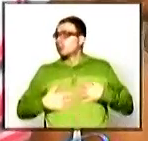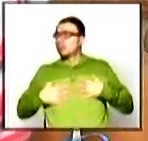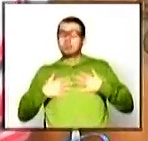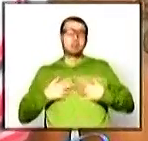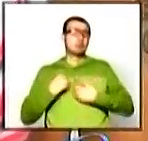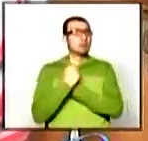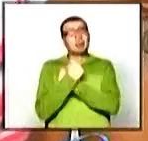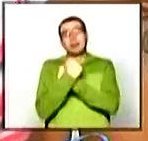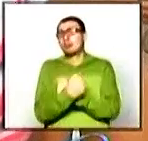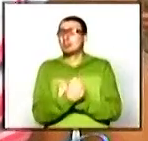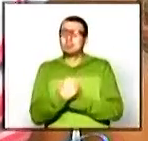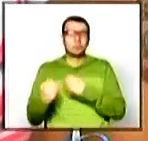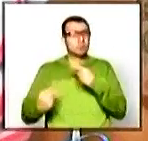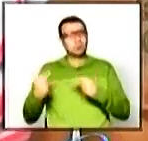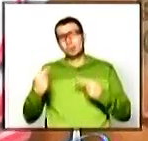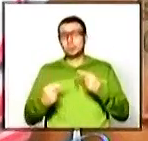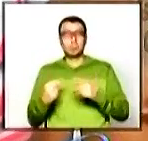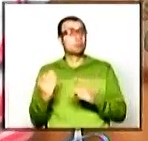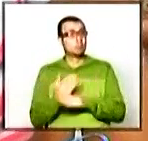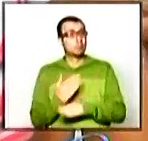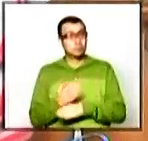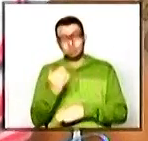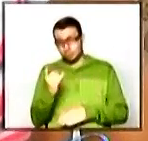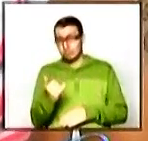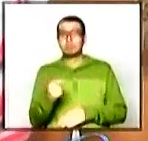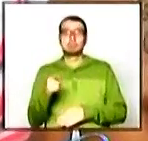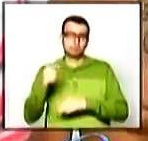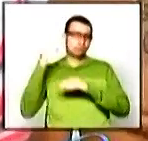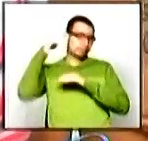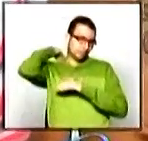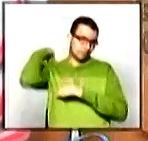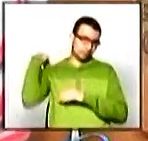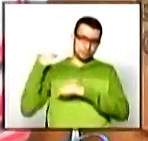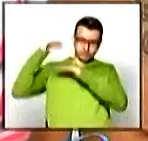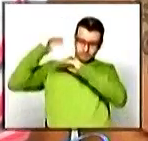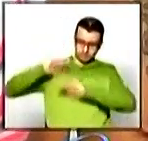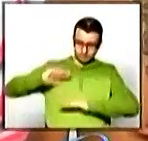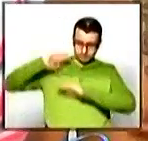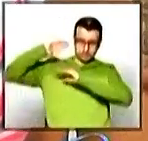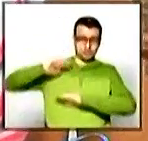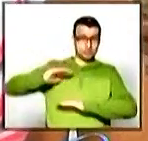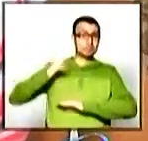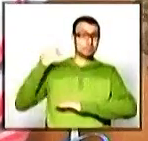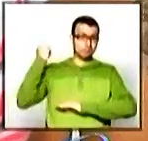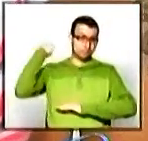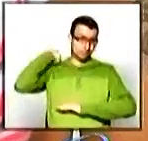afectivas, emocionales, interpersonales, recaen sobre esta zona torácica, ¿sí?